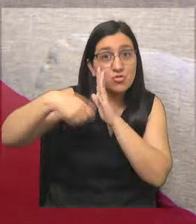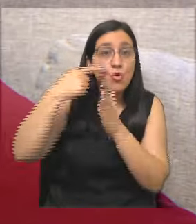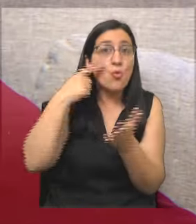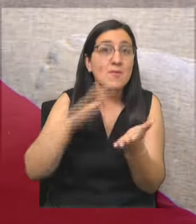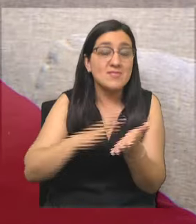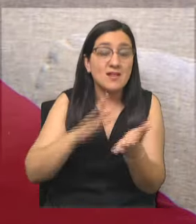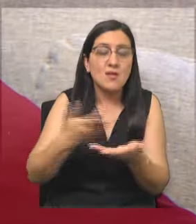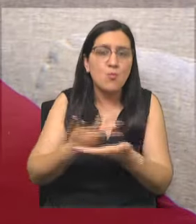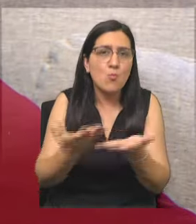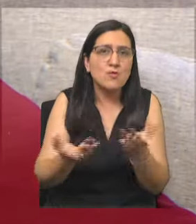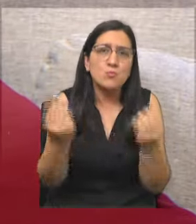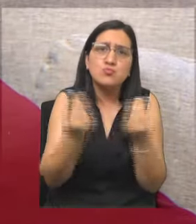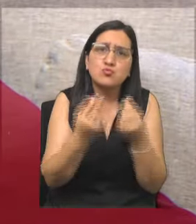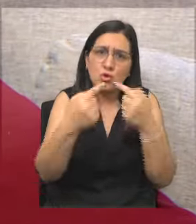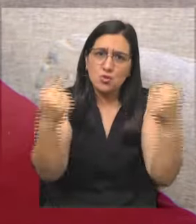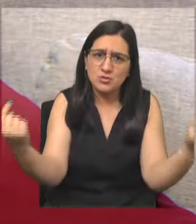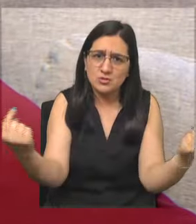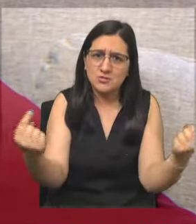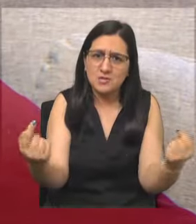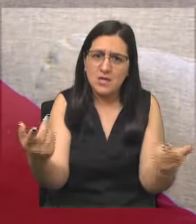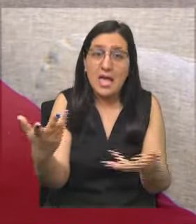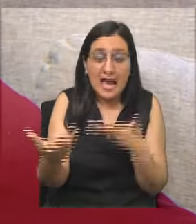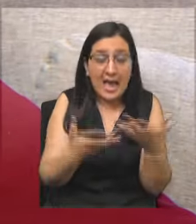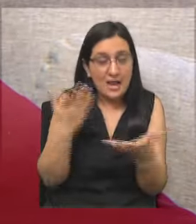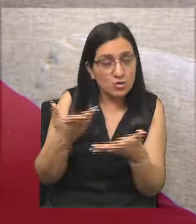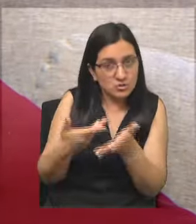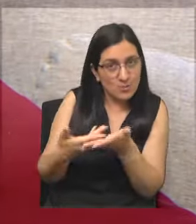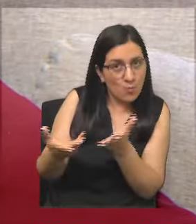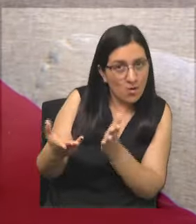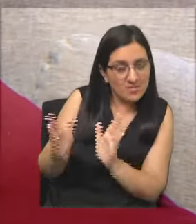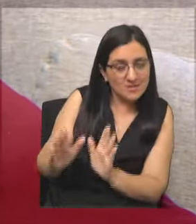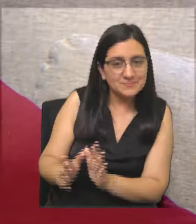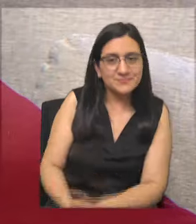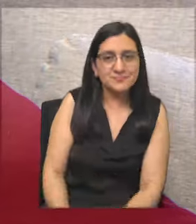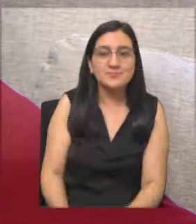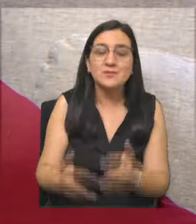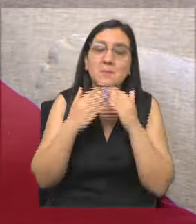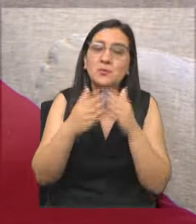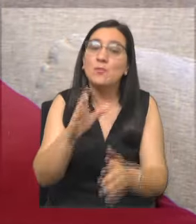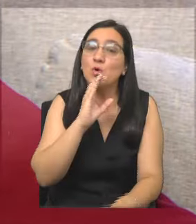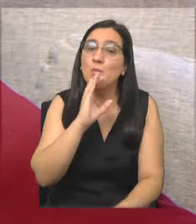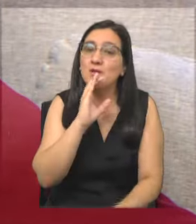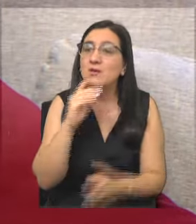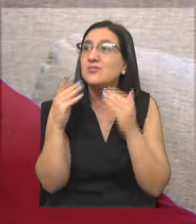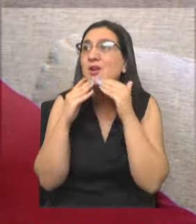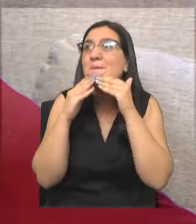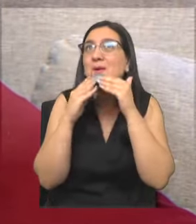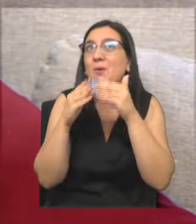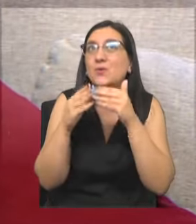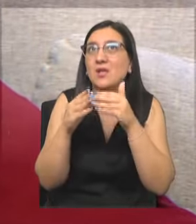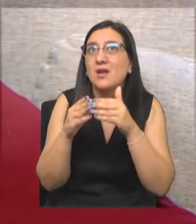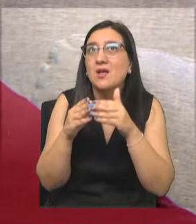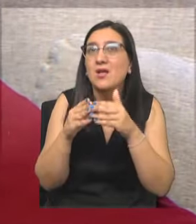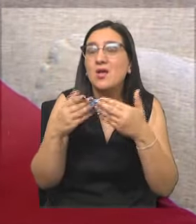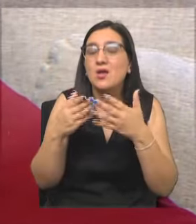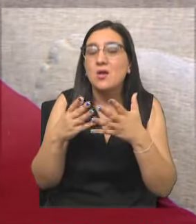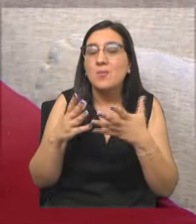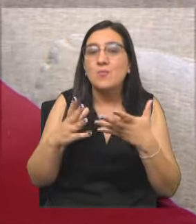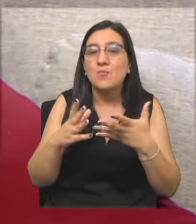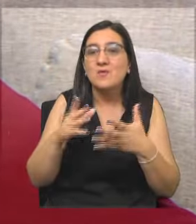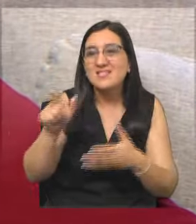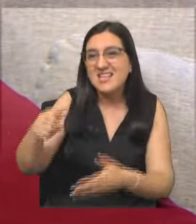el que se muestra un montón de cosas. Algo de eso aparece, ¿no? Y una pregunta es muy gracioso. Cuando le preguntan la forma en que le pregunta si